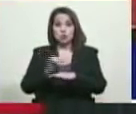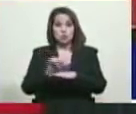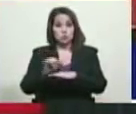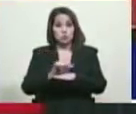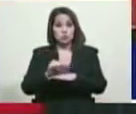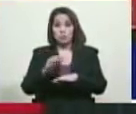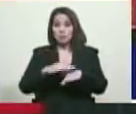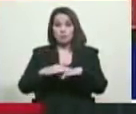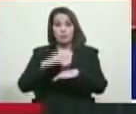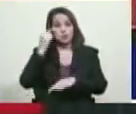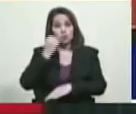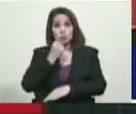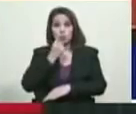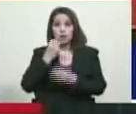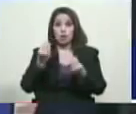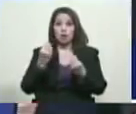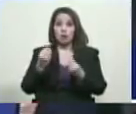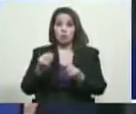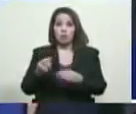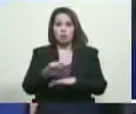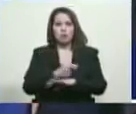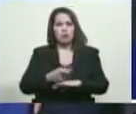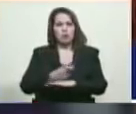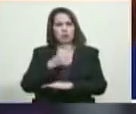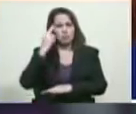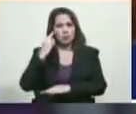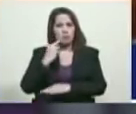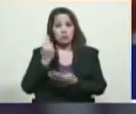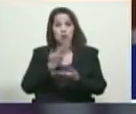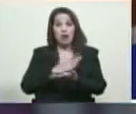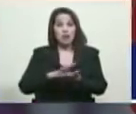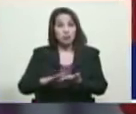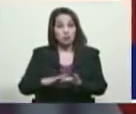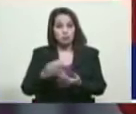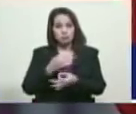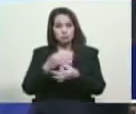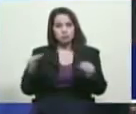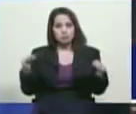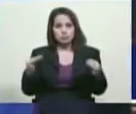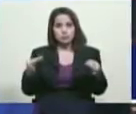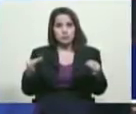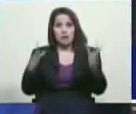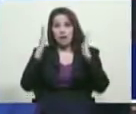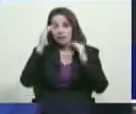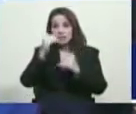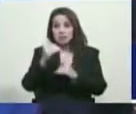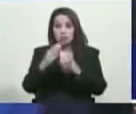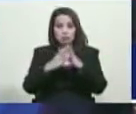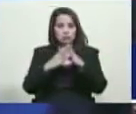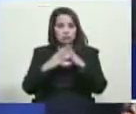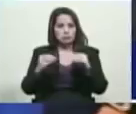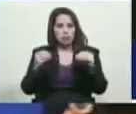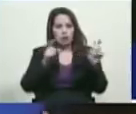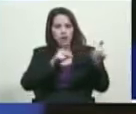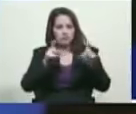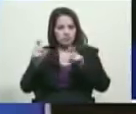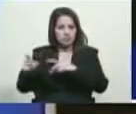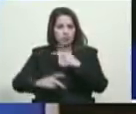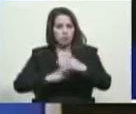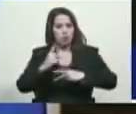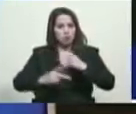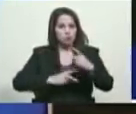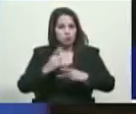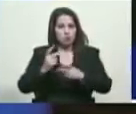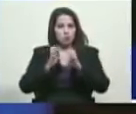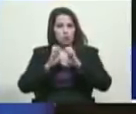oportunidades que ofrece el gobierno bolivariano de manera gratuita y de calidad para cumplir con la parte productiva y el sector productivo